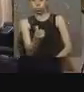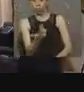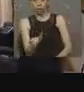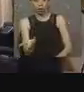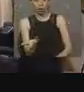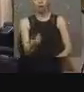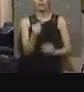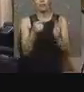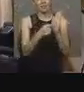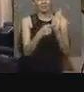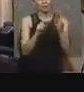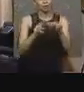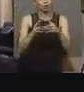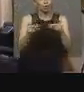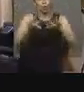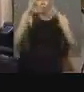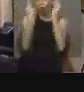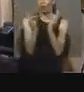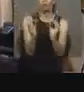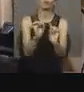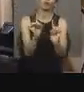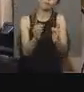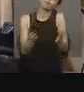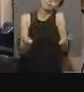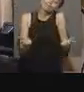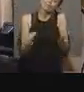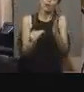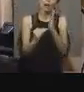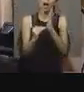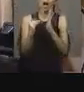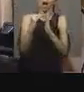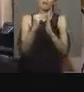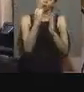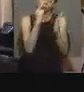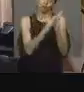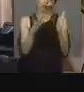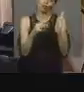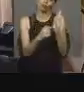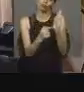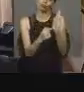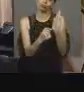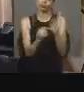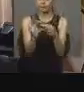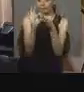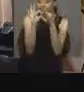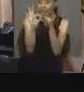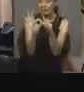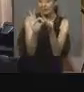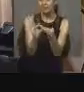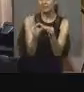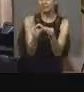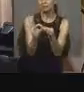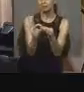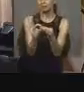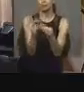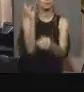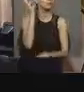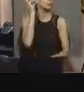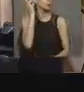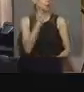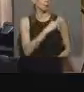en su integralidad, pero sí es un avance importante que hoy día destacamos. Agradecer, sin lugar a duda, también a la